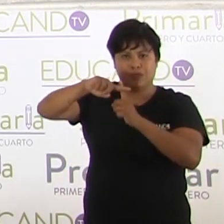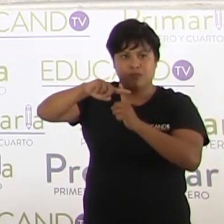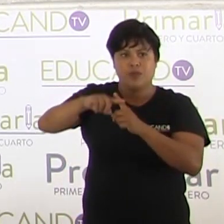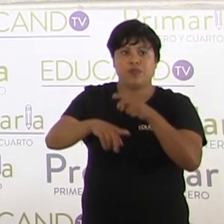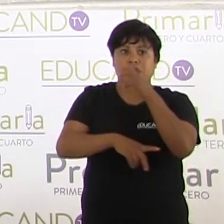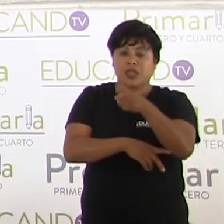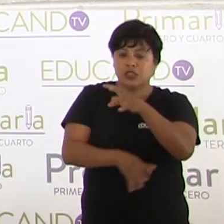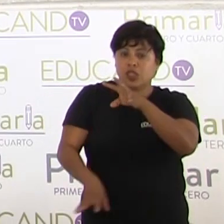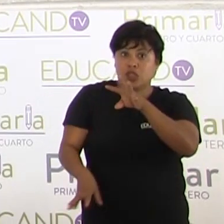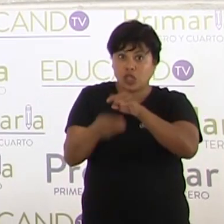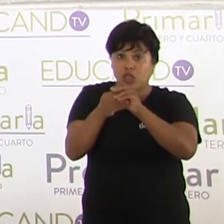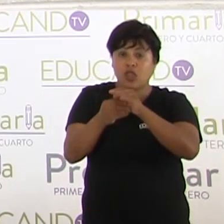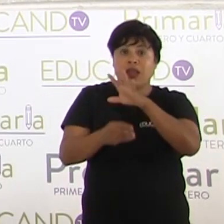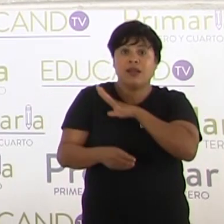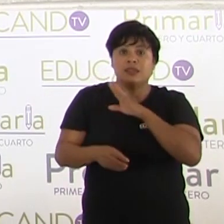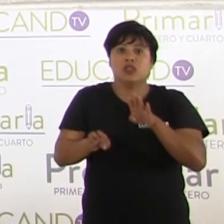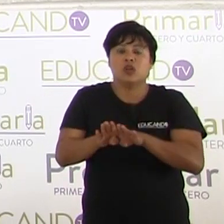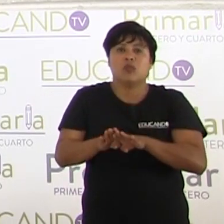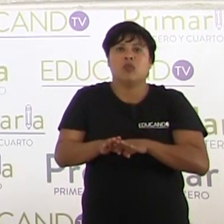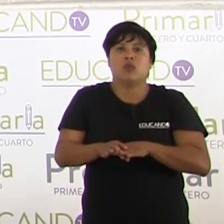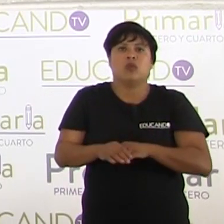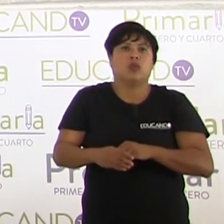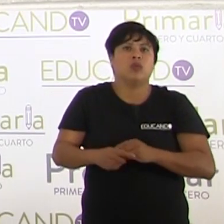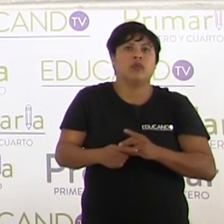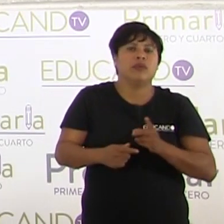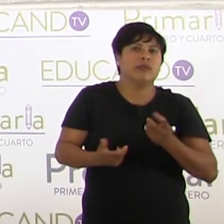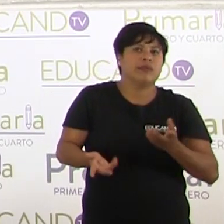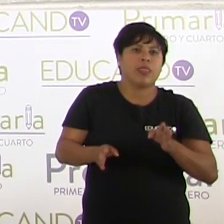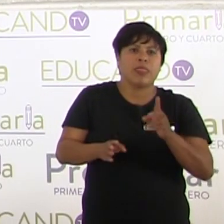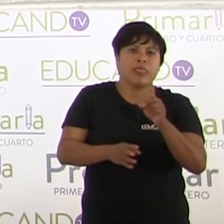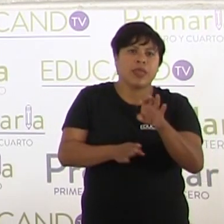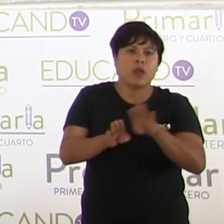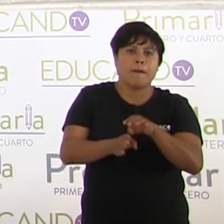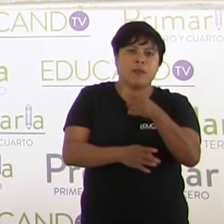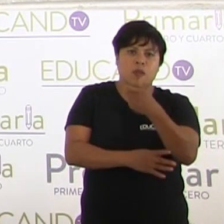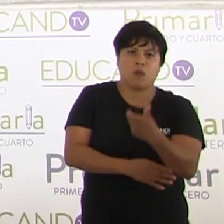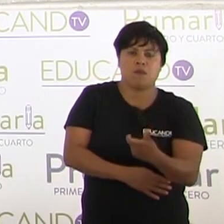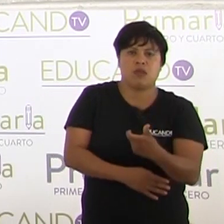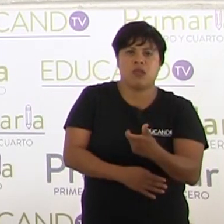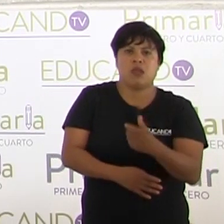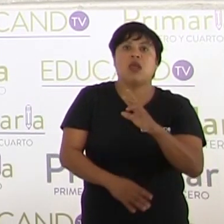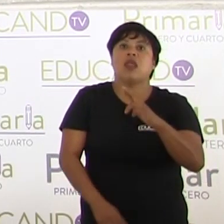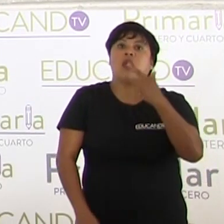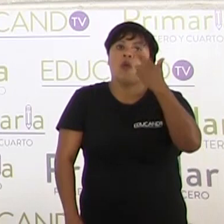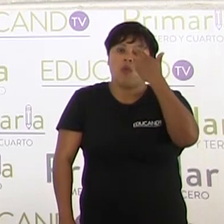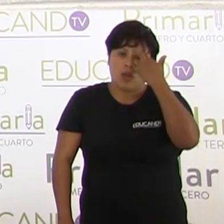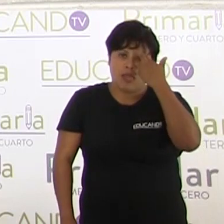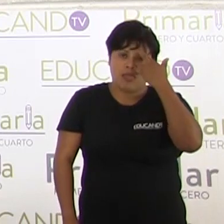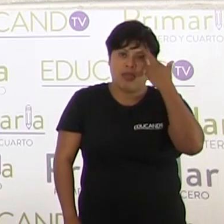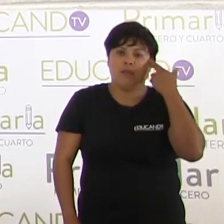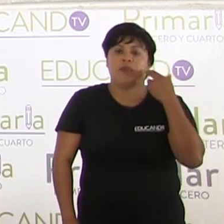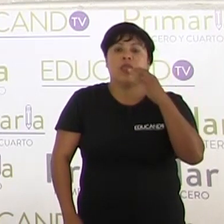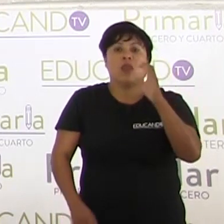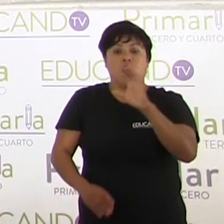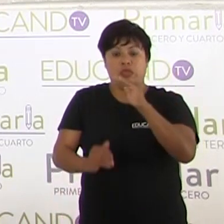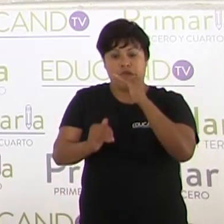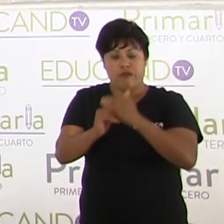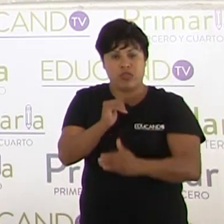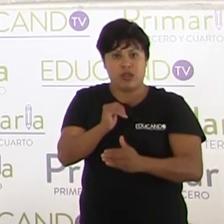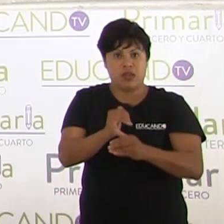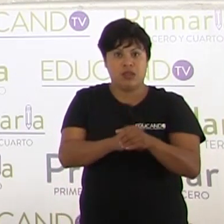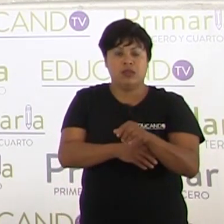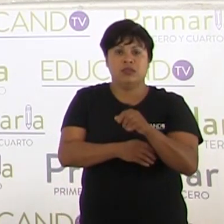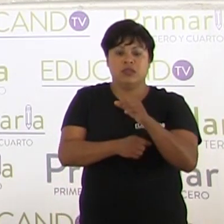todos vienen según la dinámica de la economía. Recuerda que a finales